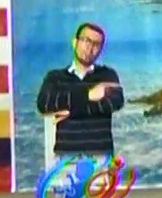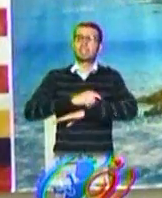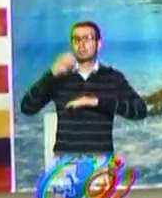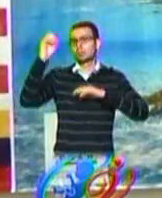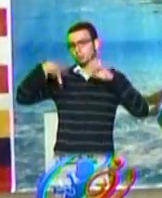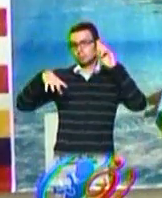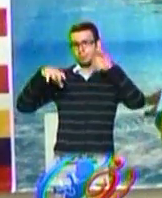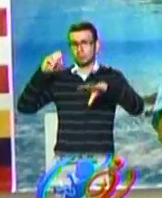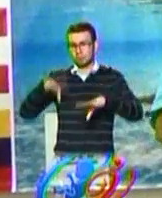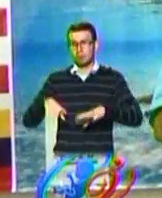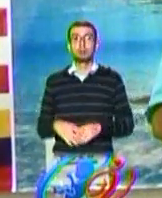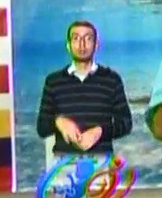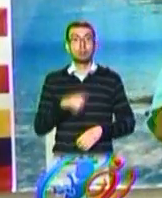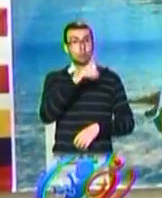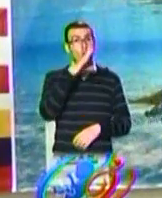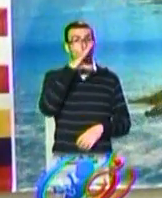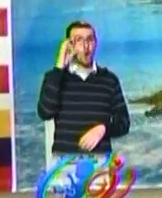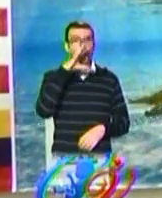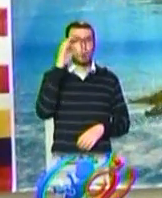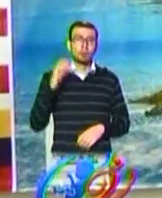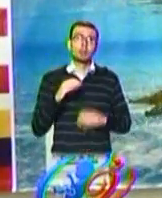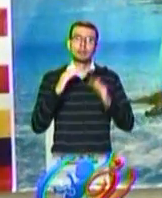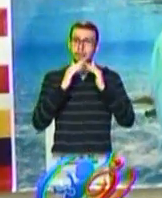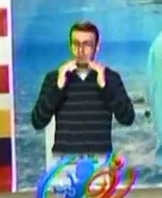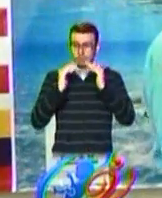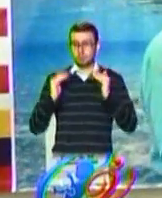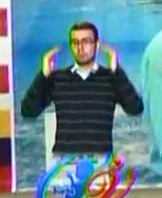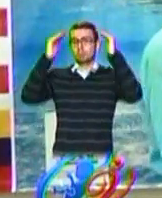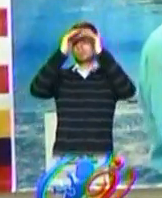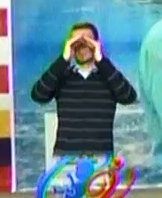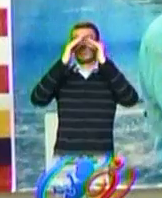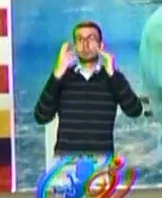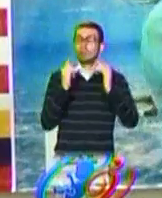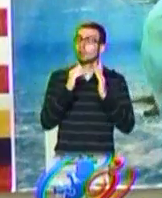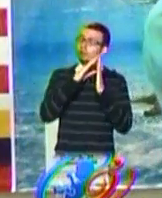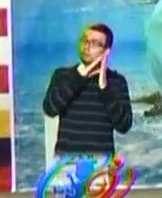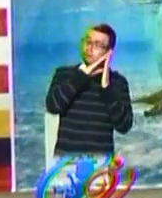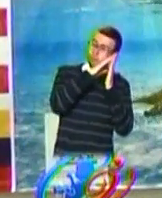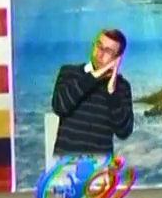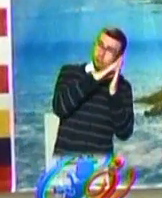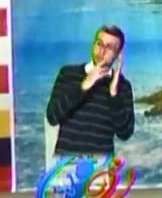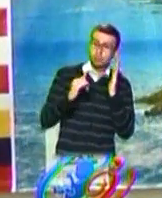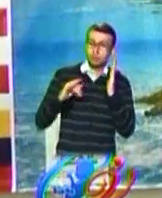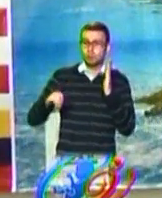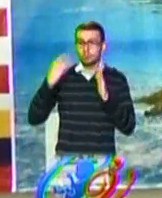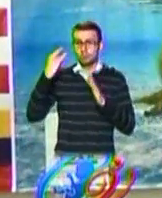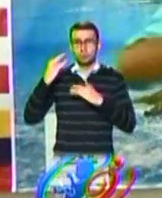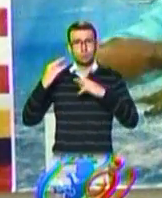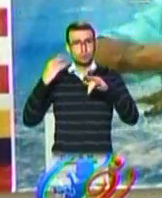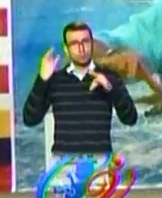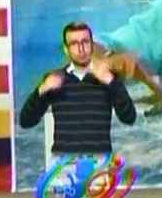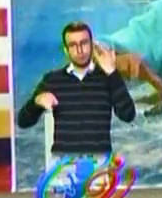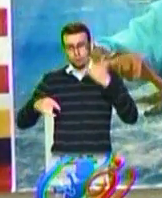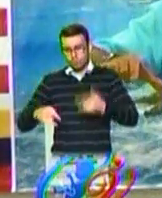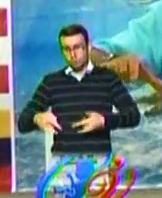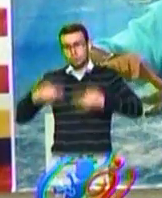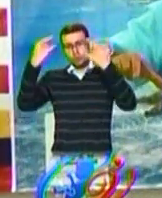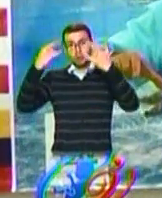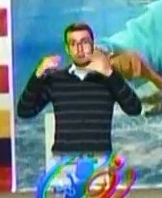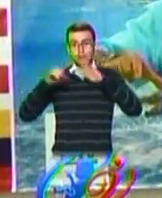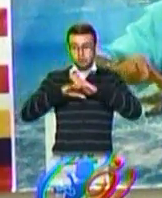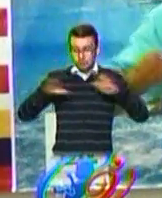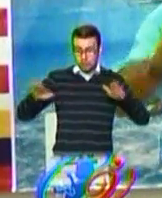El señor se acostaba y esas balastras generaban un campo electromagnético que atravesaban su